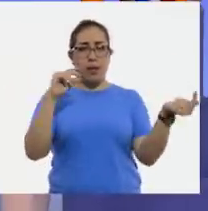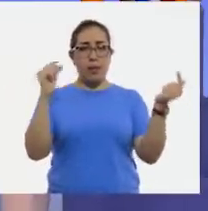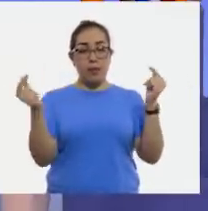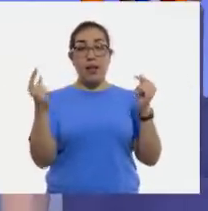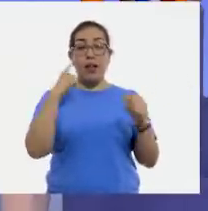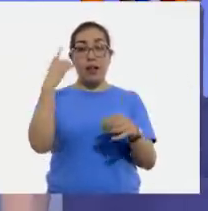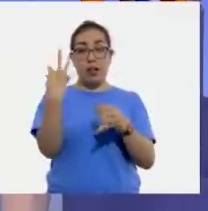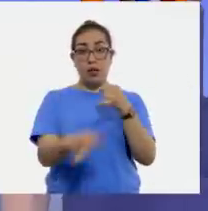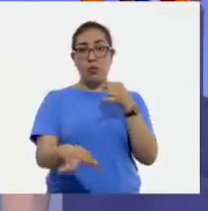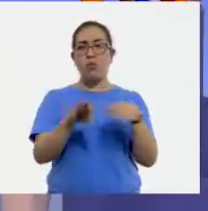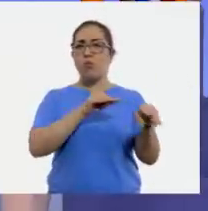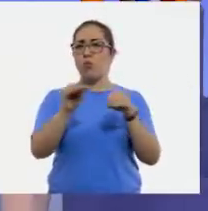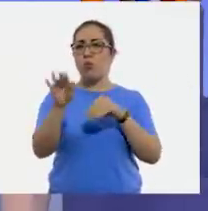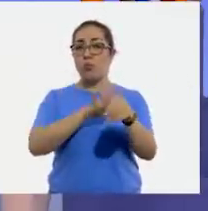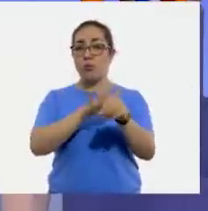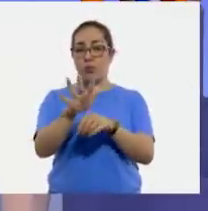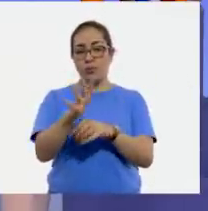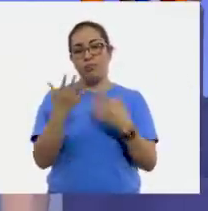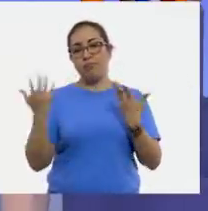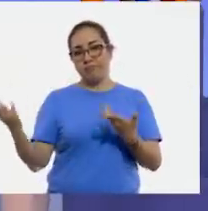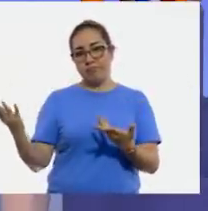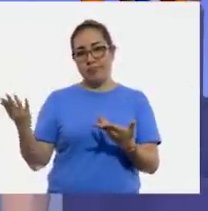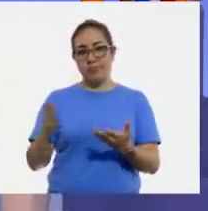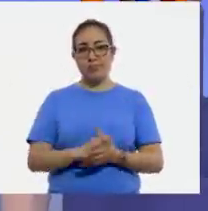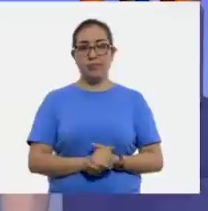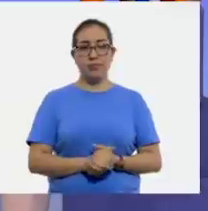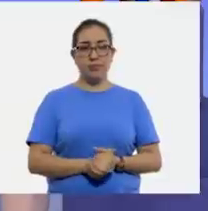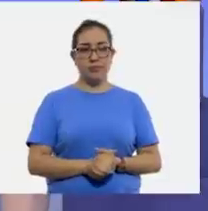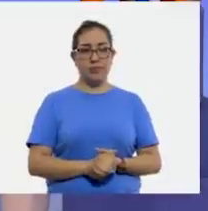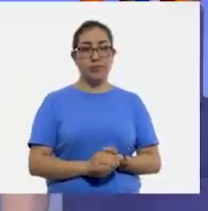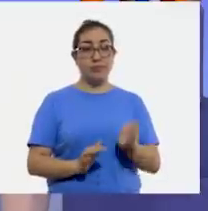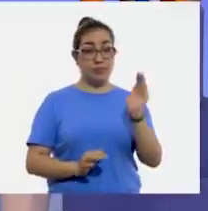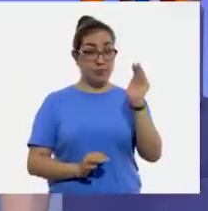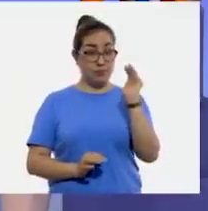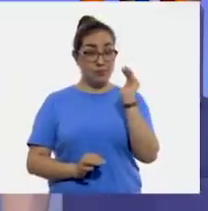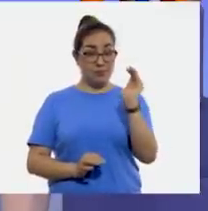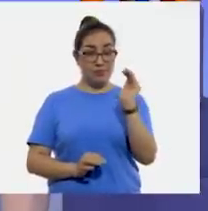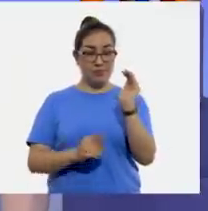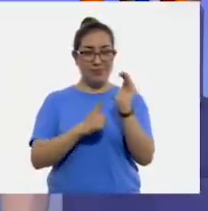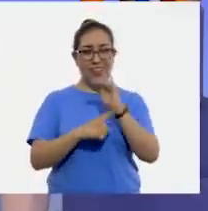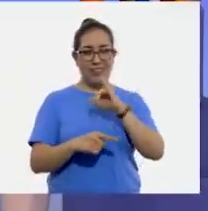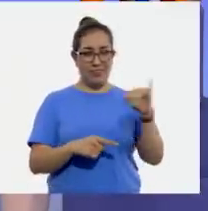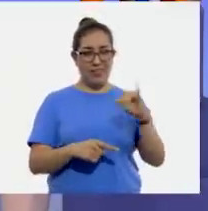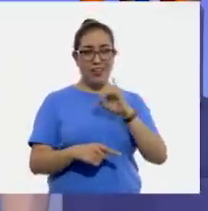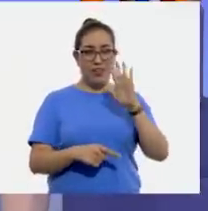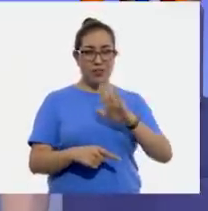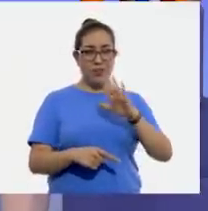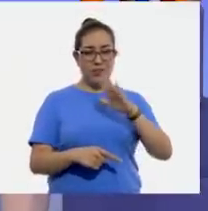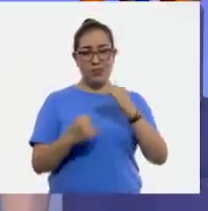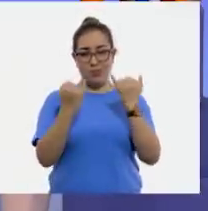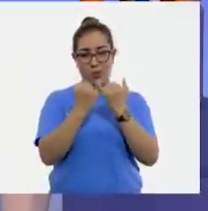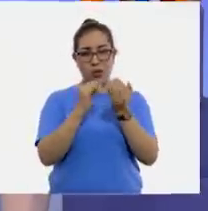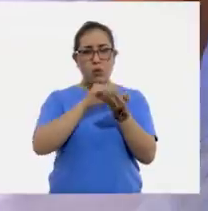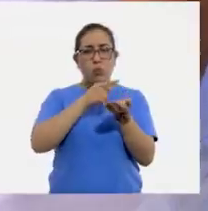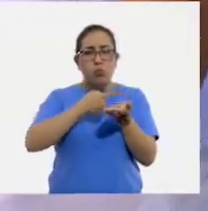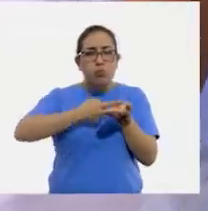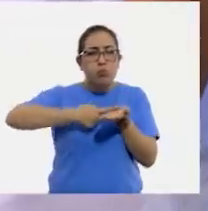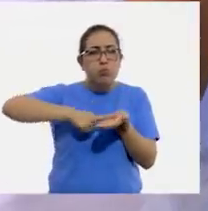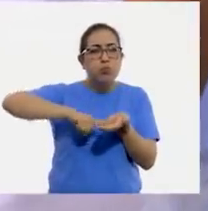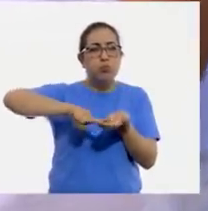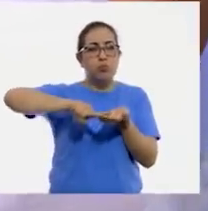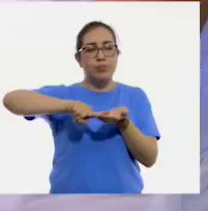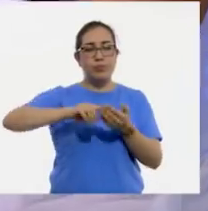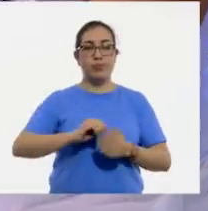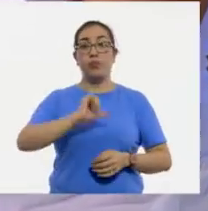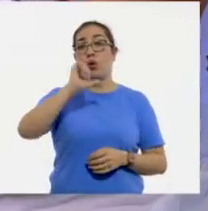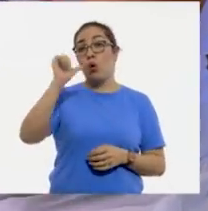El último movimiento son las palmadas. Vas a poner tu mano izquierda como si fuera una casita igualmente